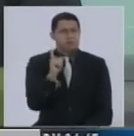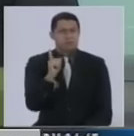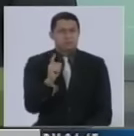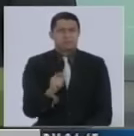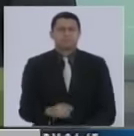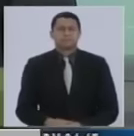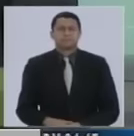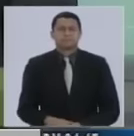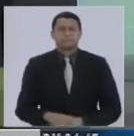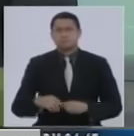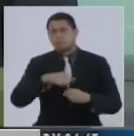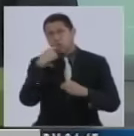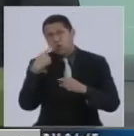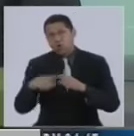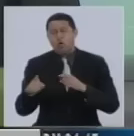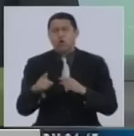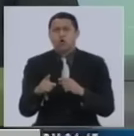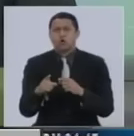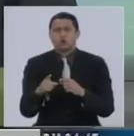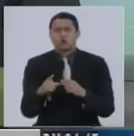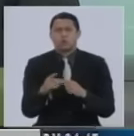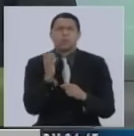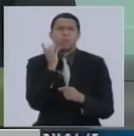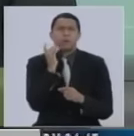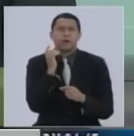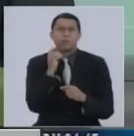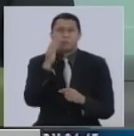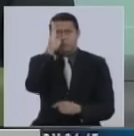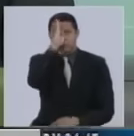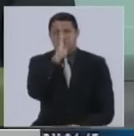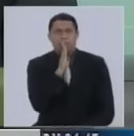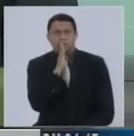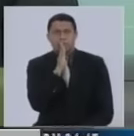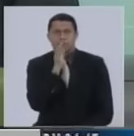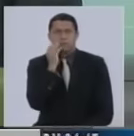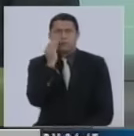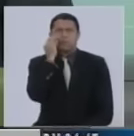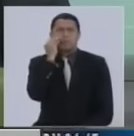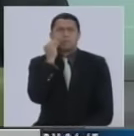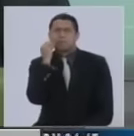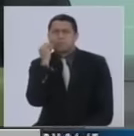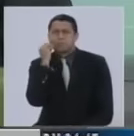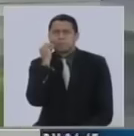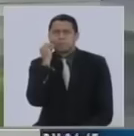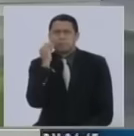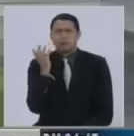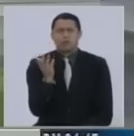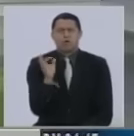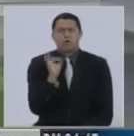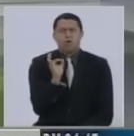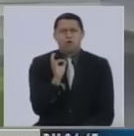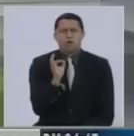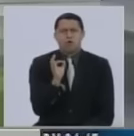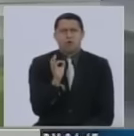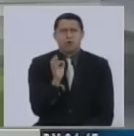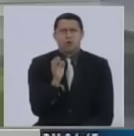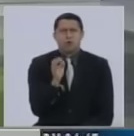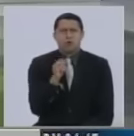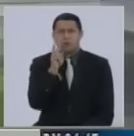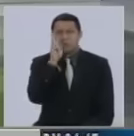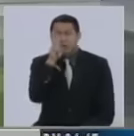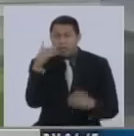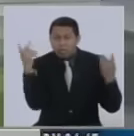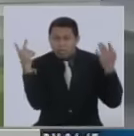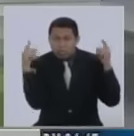laberintitis en otras en otras veces puede ser parálisis facial se le est la boca en otras veces ocasiones puede ser que veen doble